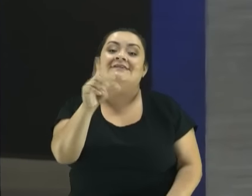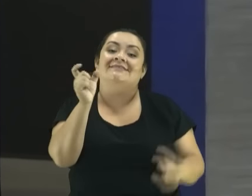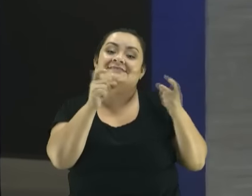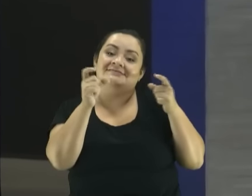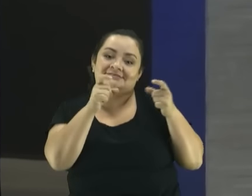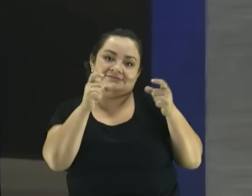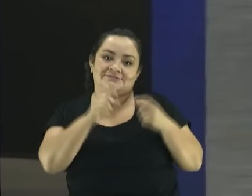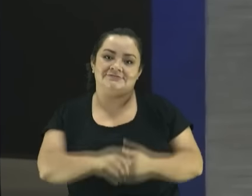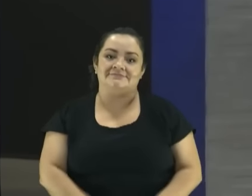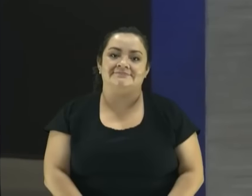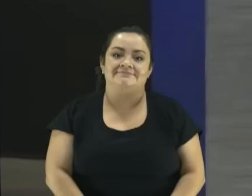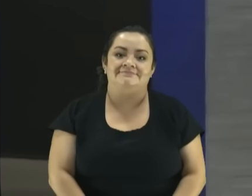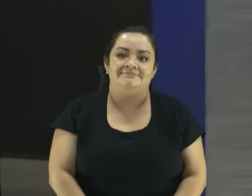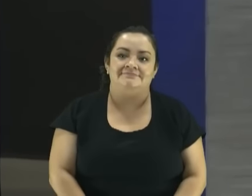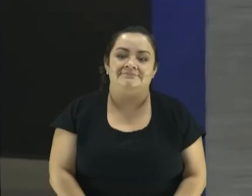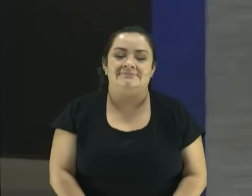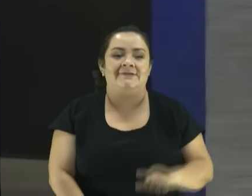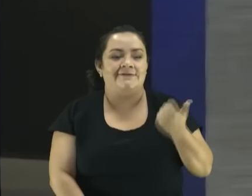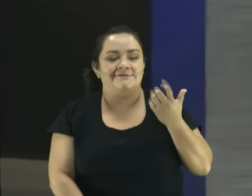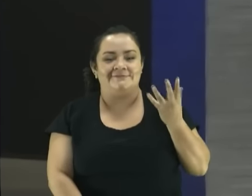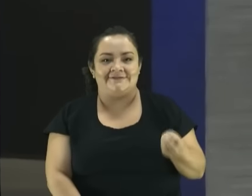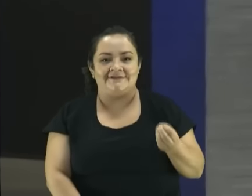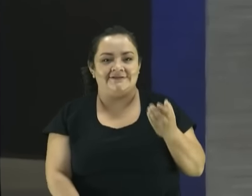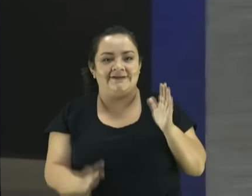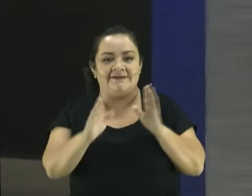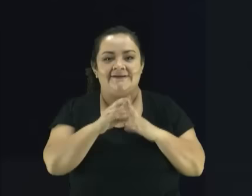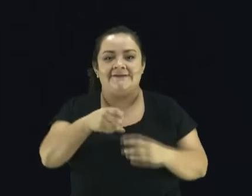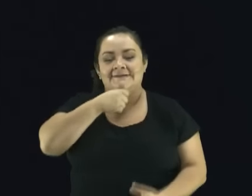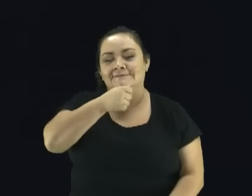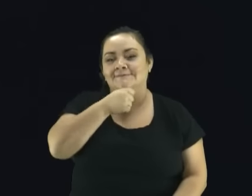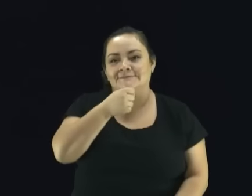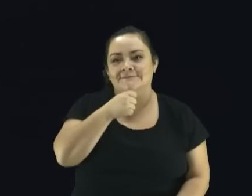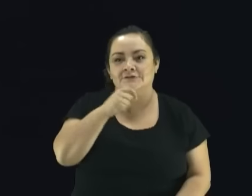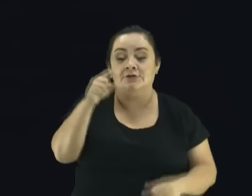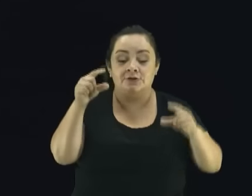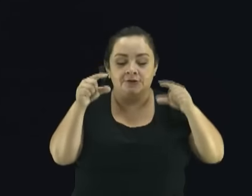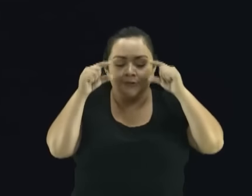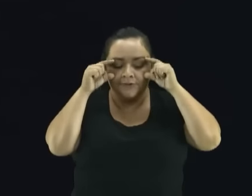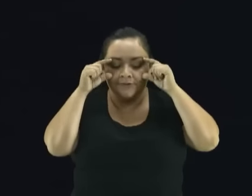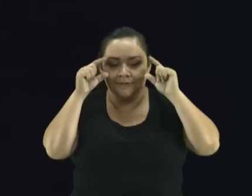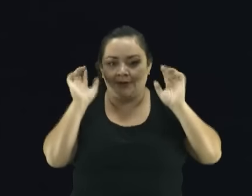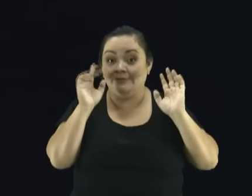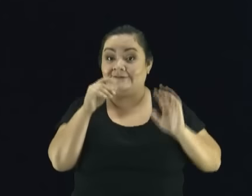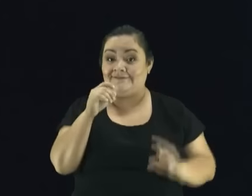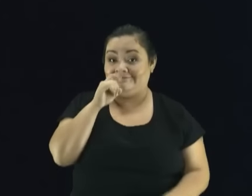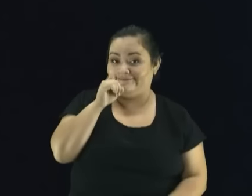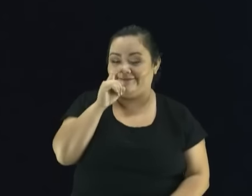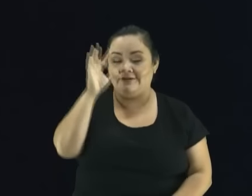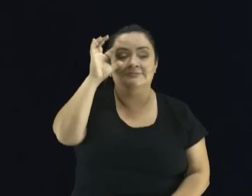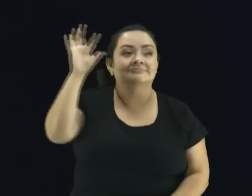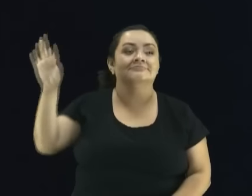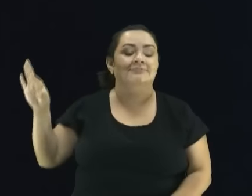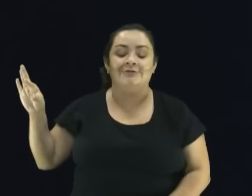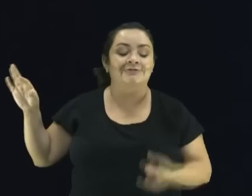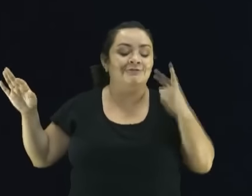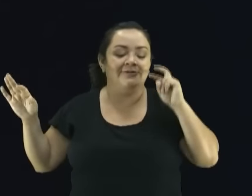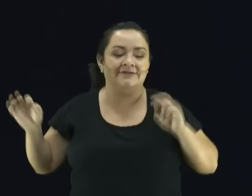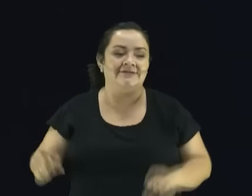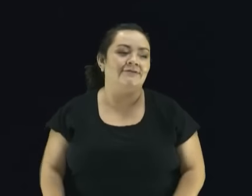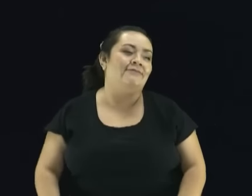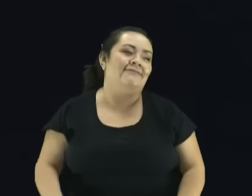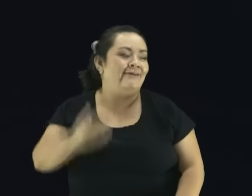años y el otro día estaba leyendo los anuncios porque él usa lentes pero no se los pone porque es papir ring Jorge